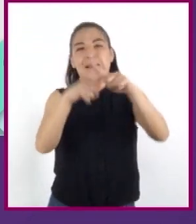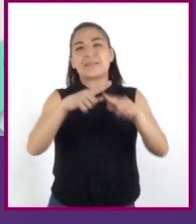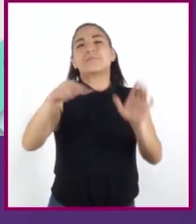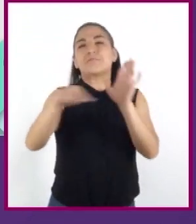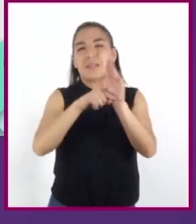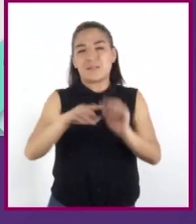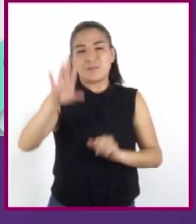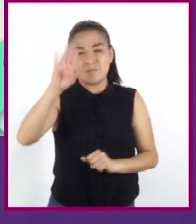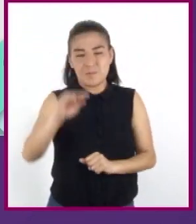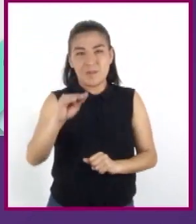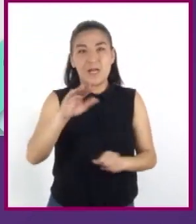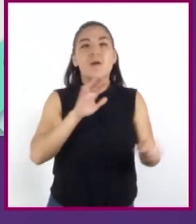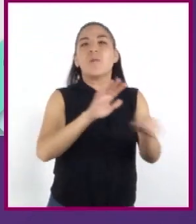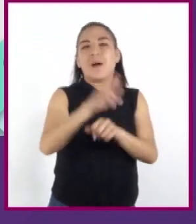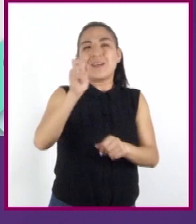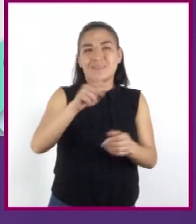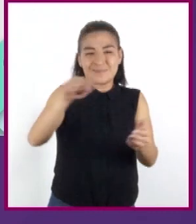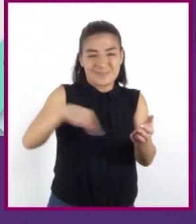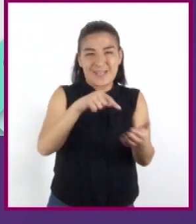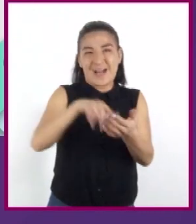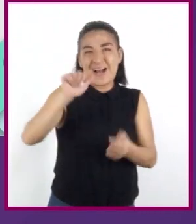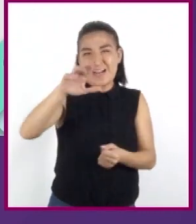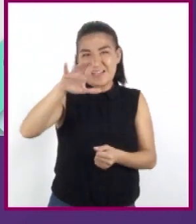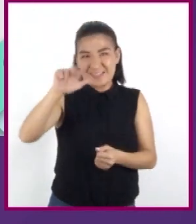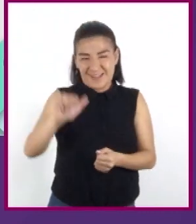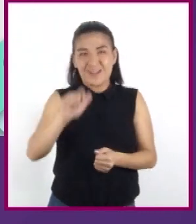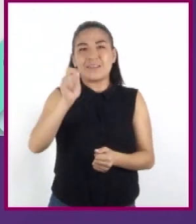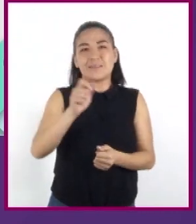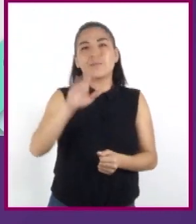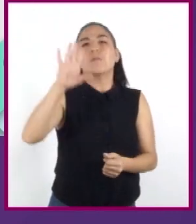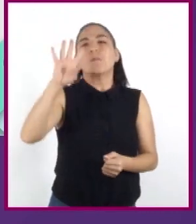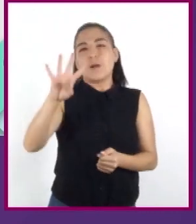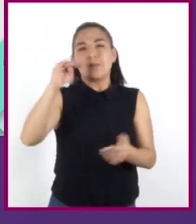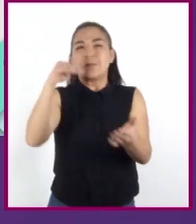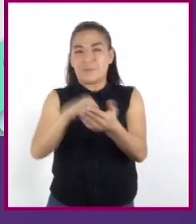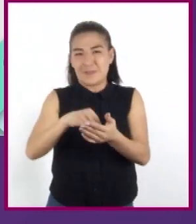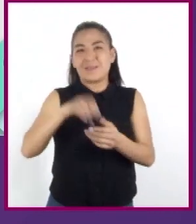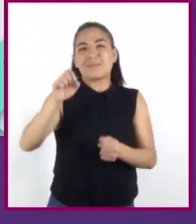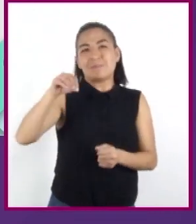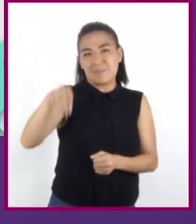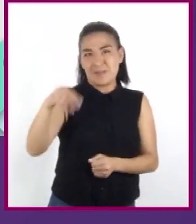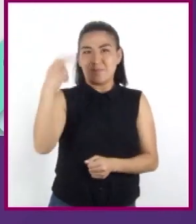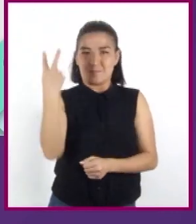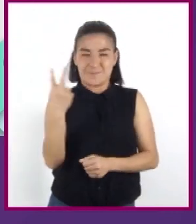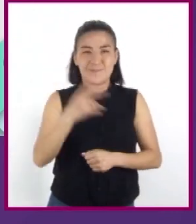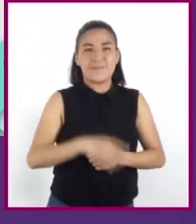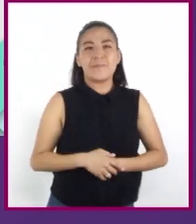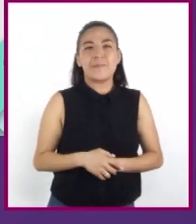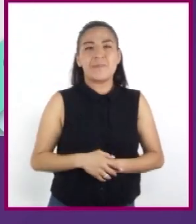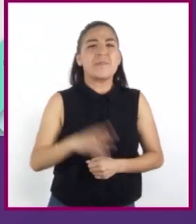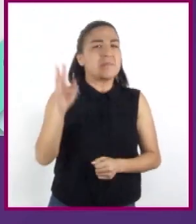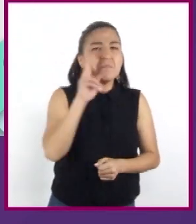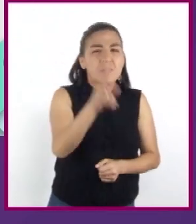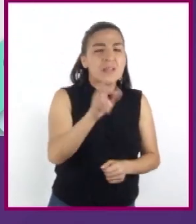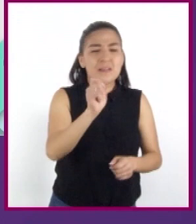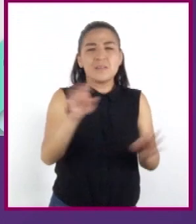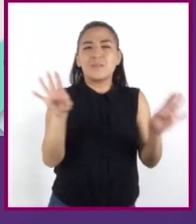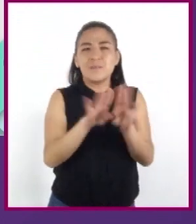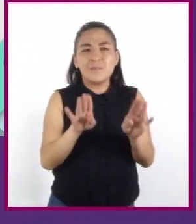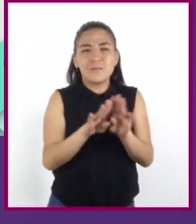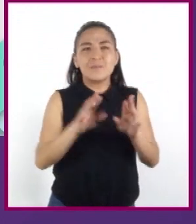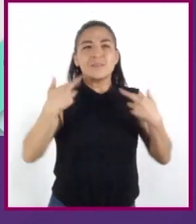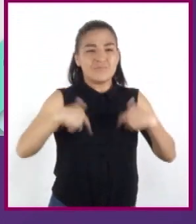90. Y el área que ya conocemos del vivero, que es de 4,000 metros cuadrados. Podemos observar que obtenemos una